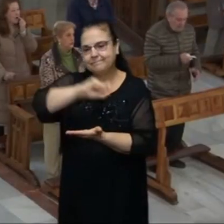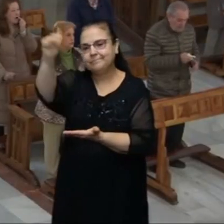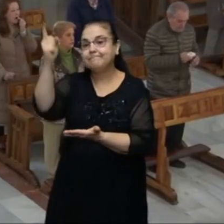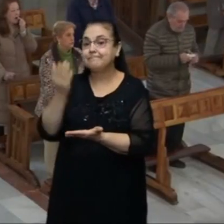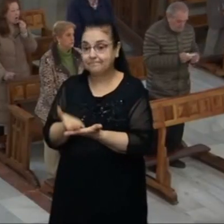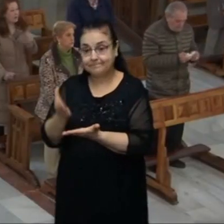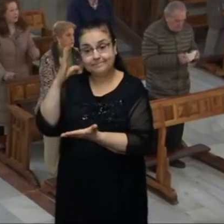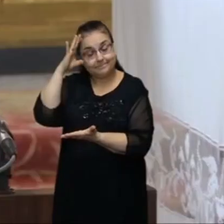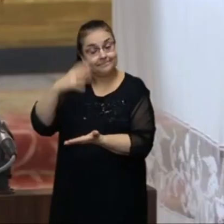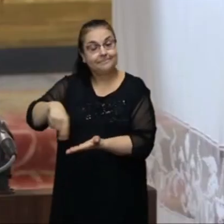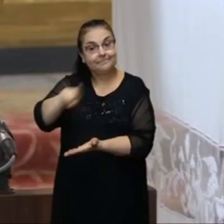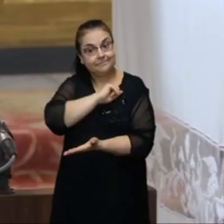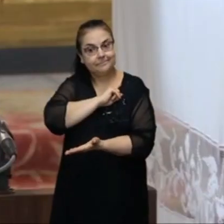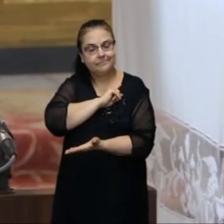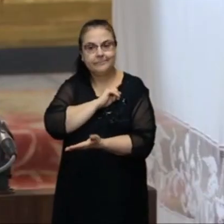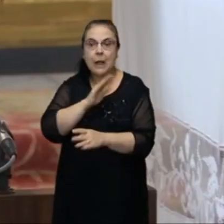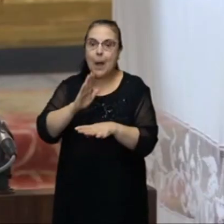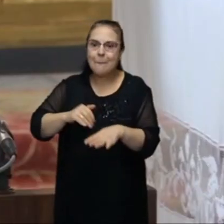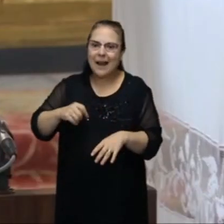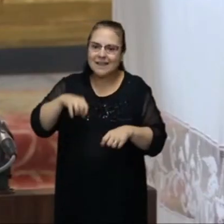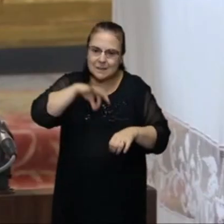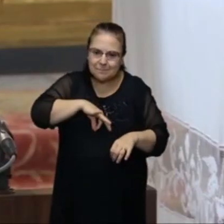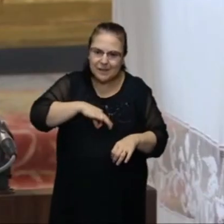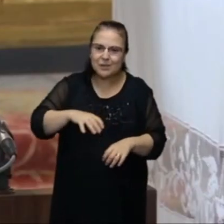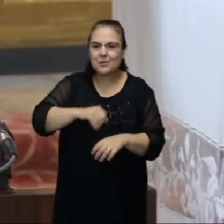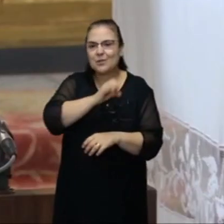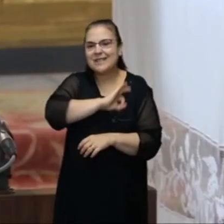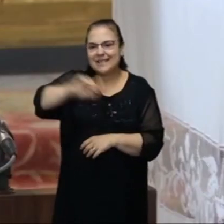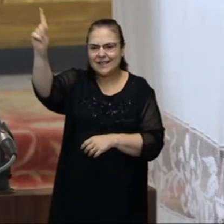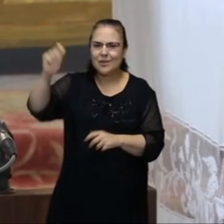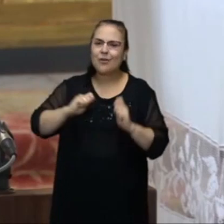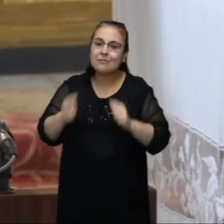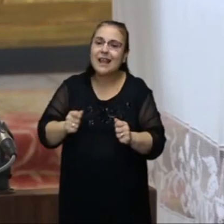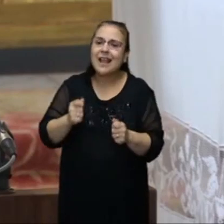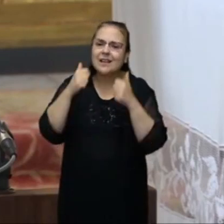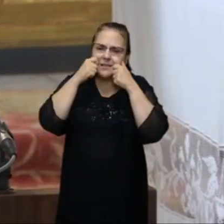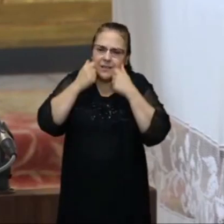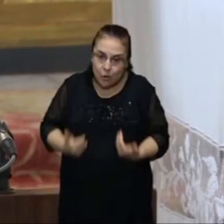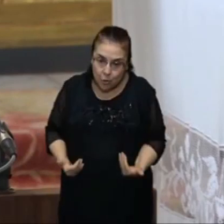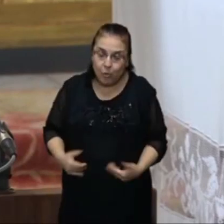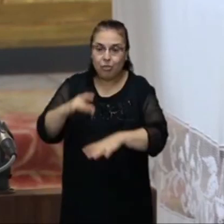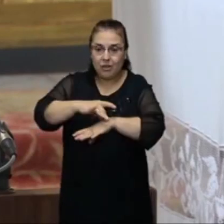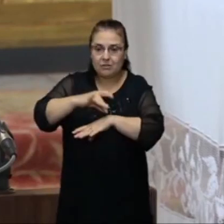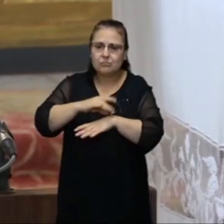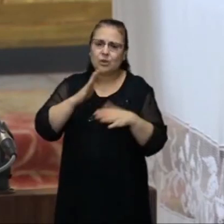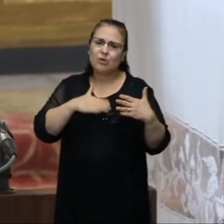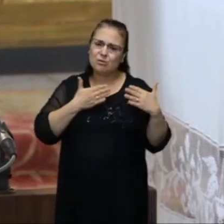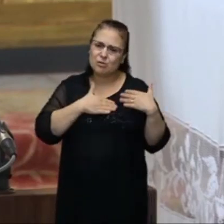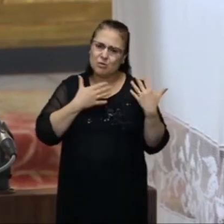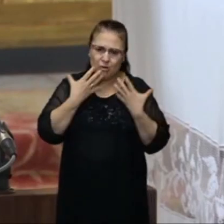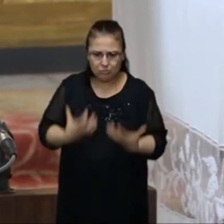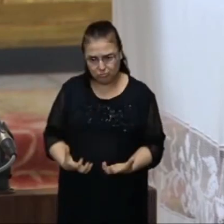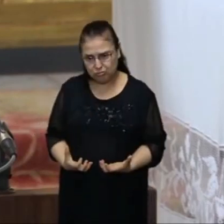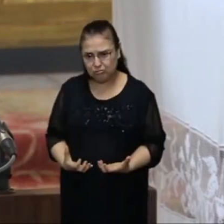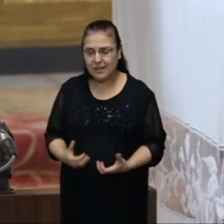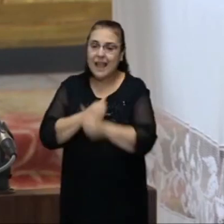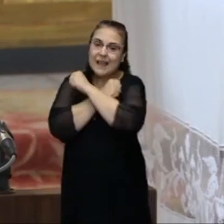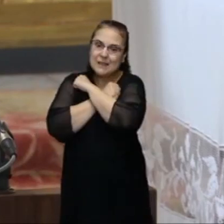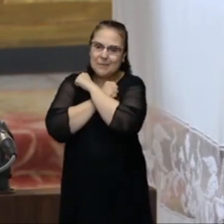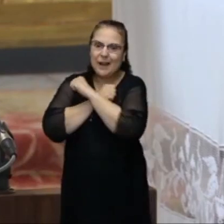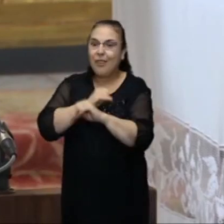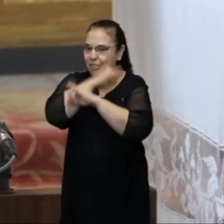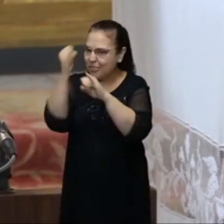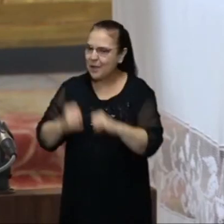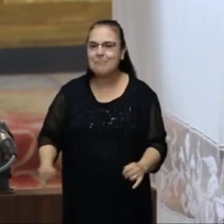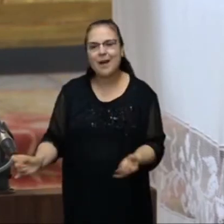rogamos, óyenos. Para que el Espíritu del Señor conceda salud a los enfermos, consuelo a los tristes, esperanza y paz a